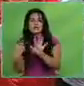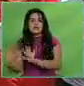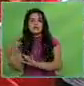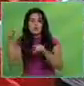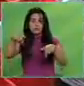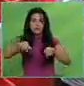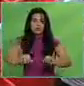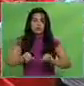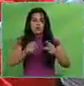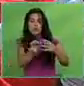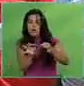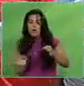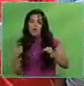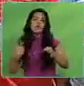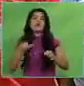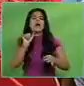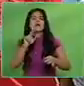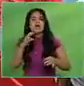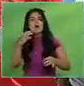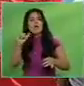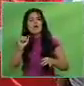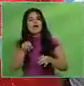estamos, 14 en Aricagua,